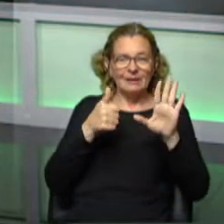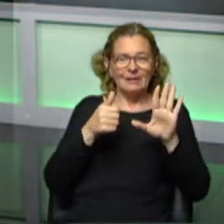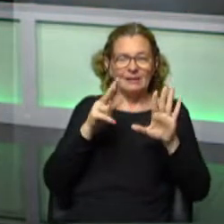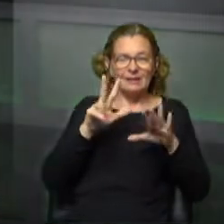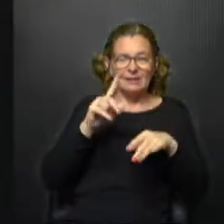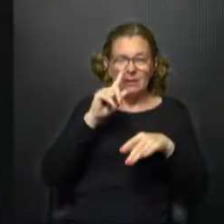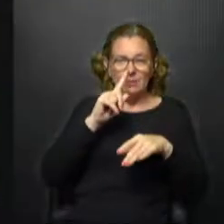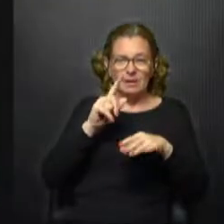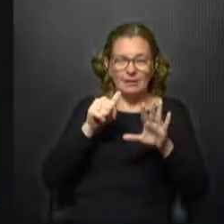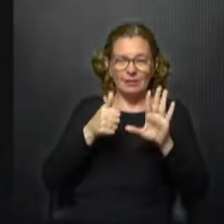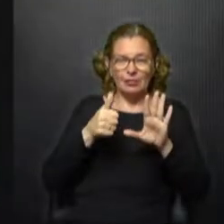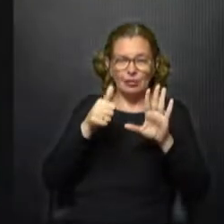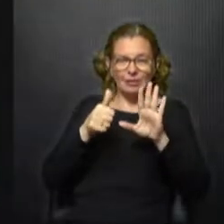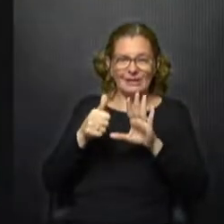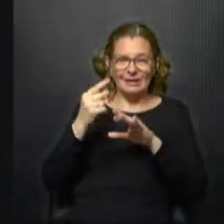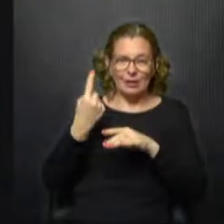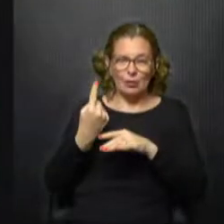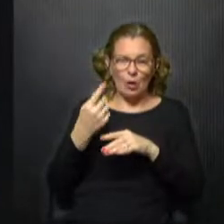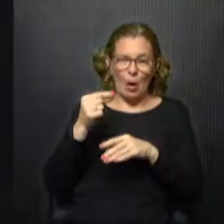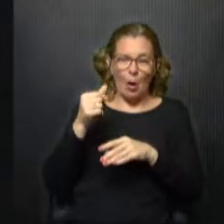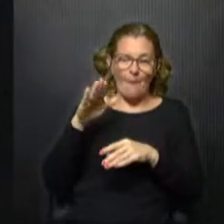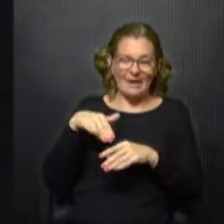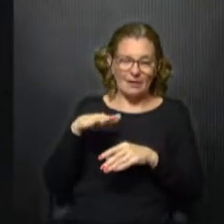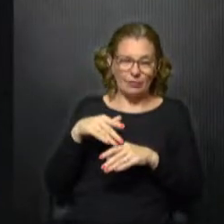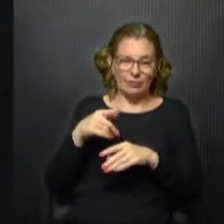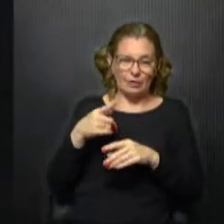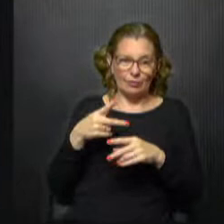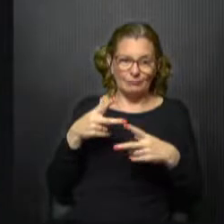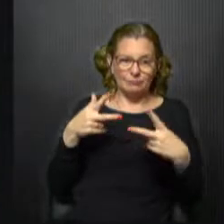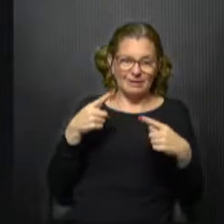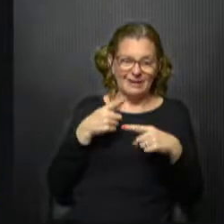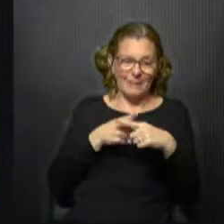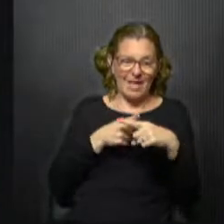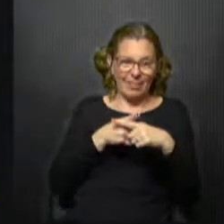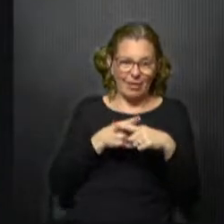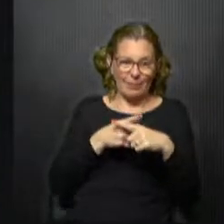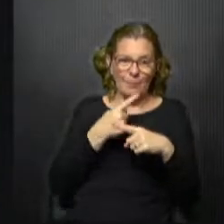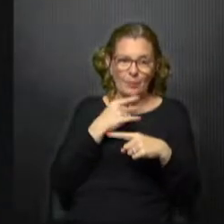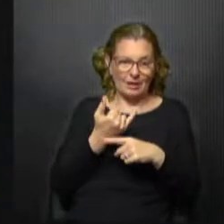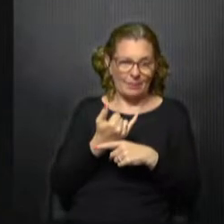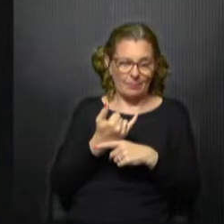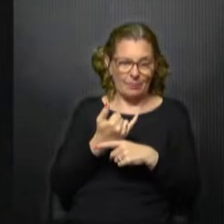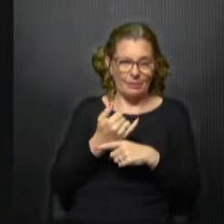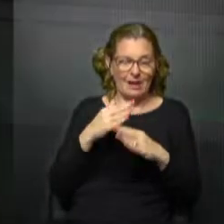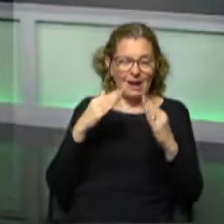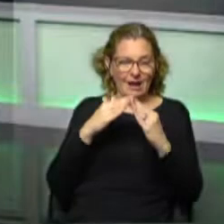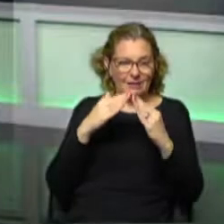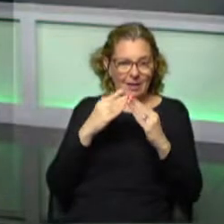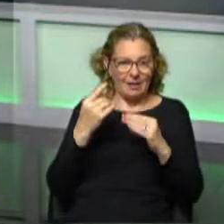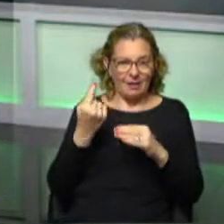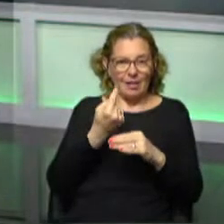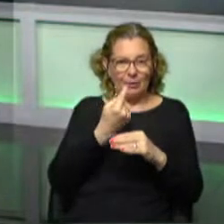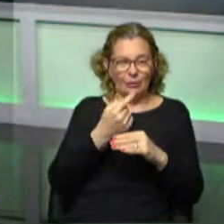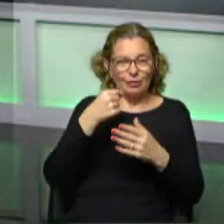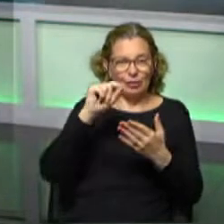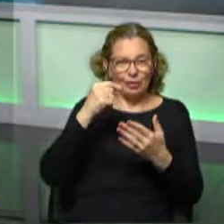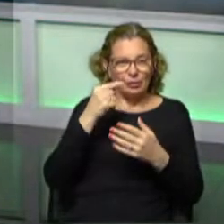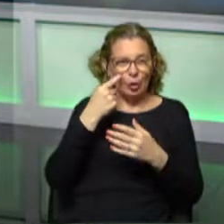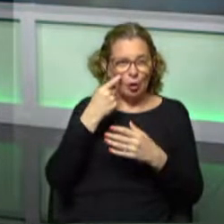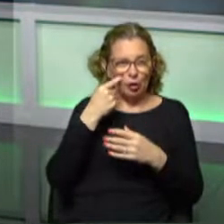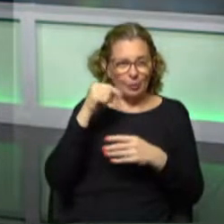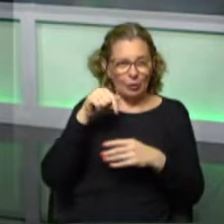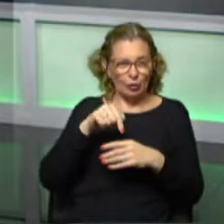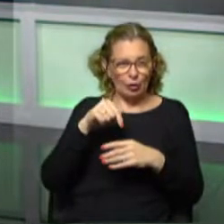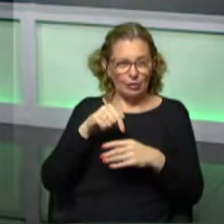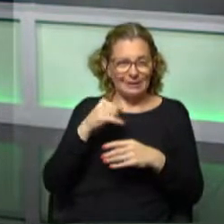63.600 pesos o menos si esto es lo que nos corta el medio se ordenamiento por ingreso de los hogares Entonces estos son los datos que conocimos hoy